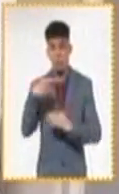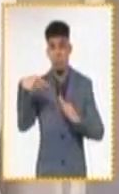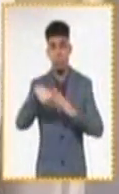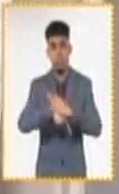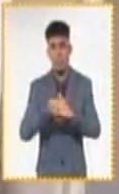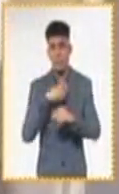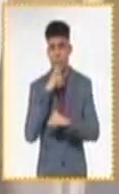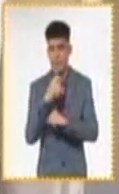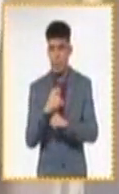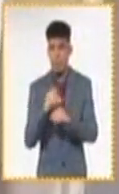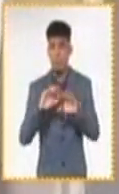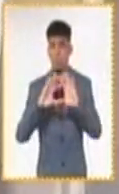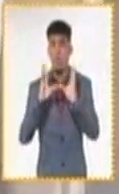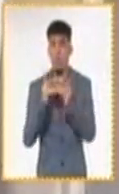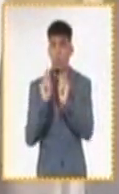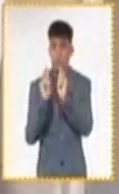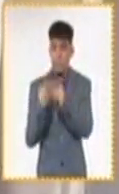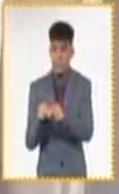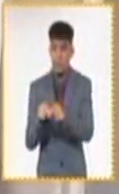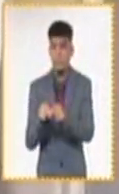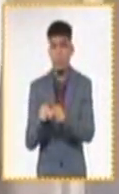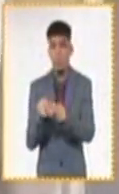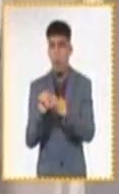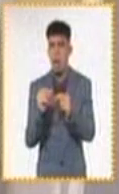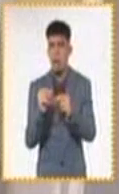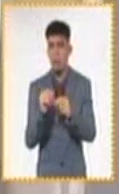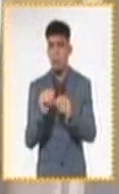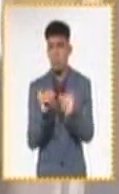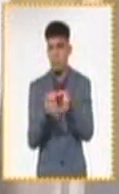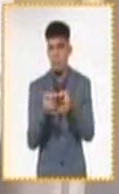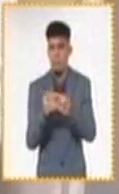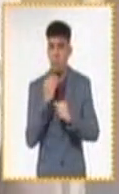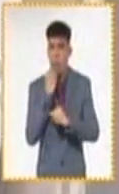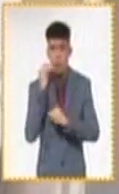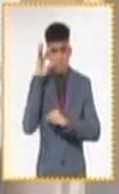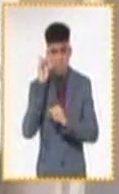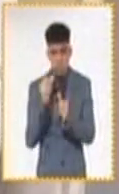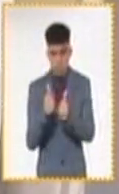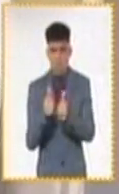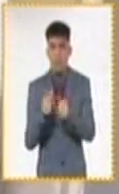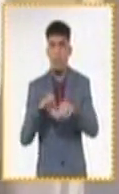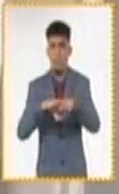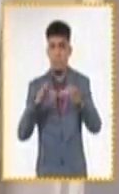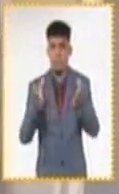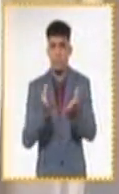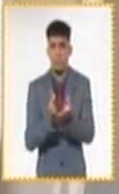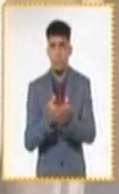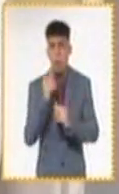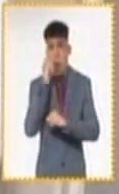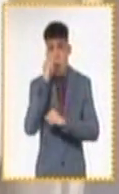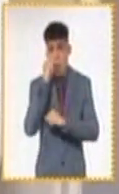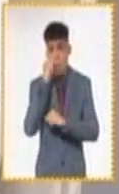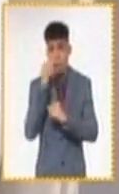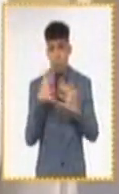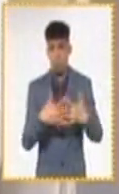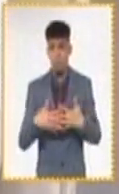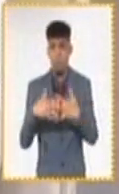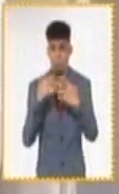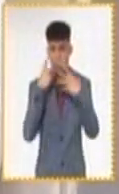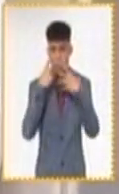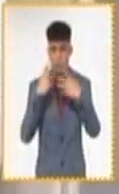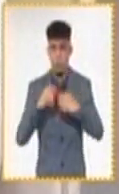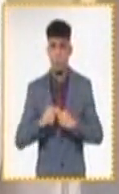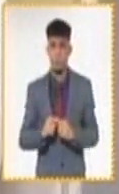todo el mundo quepa en la estrecha cajita que construyó para entender el mundo un conservador político norteamericano. Entonces, en